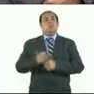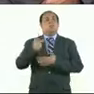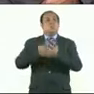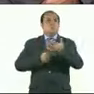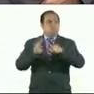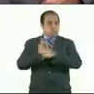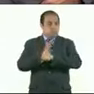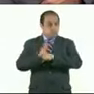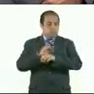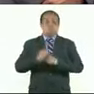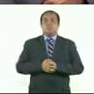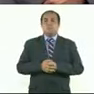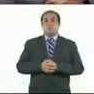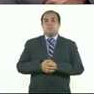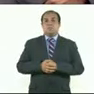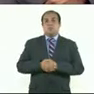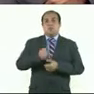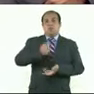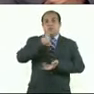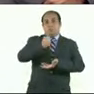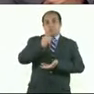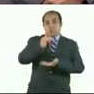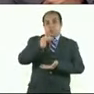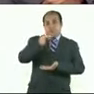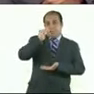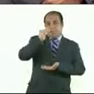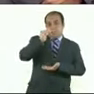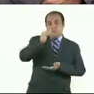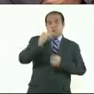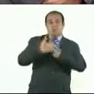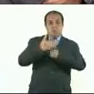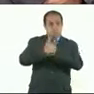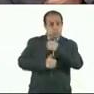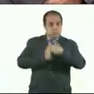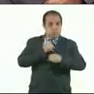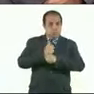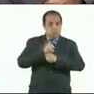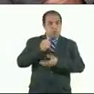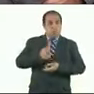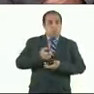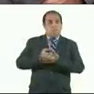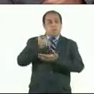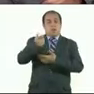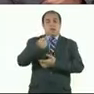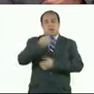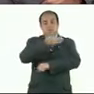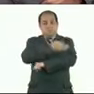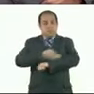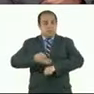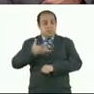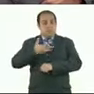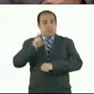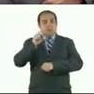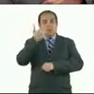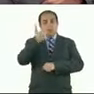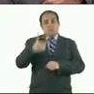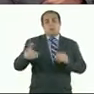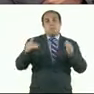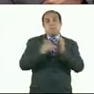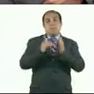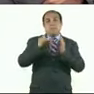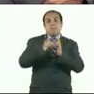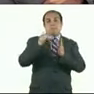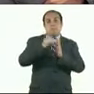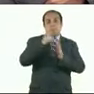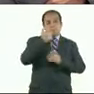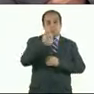monto, dado que se va a incrementar el próximo año, el monto que reciben las familias va a llegar hasta 37.000 millones de pesos, que